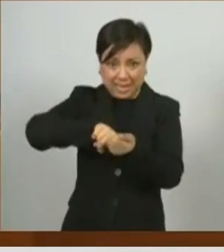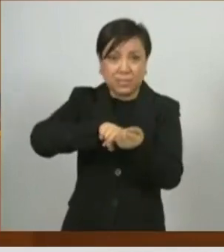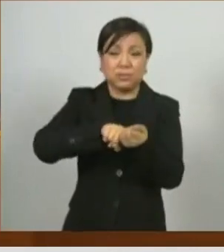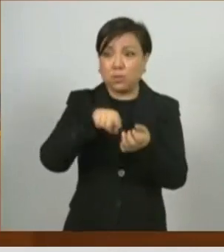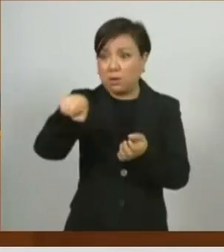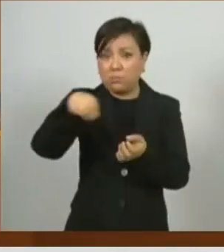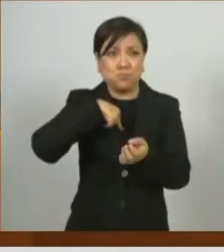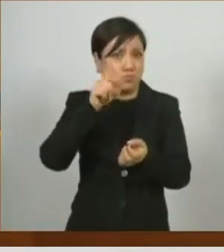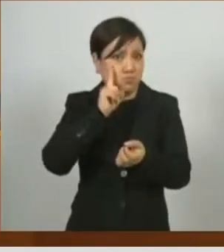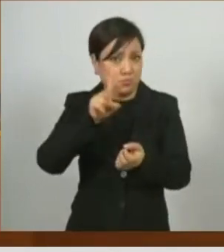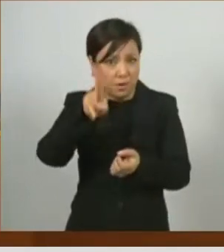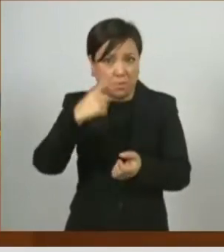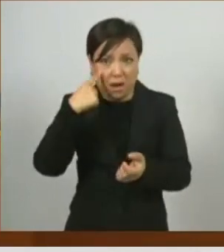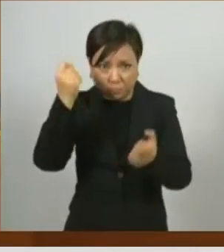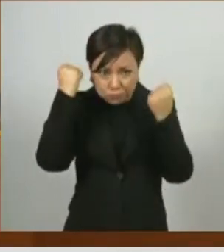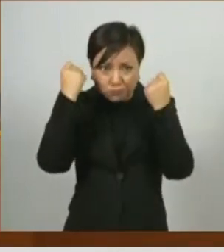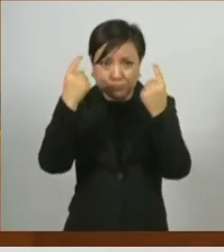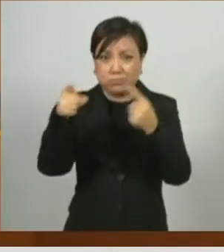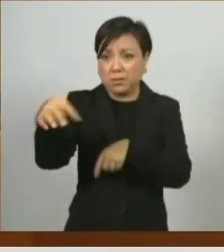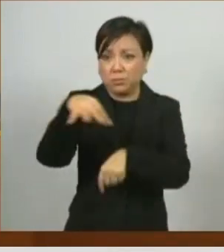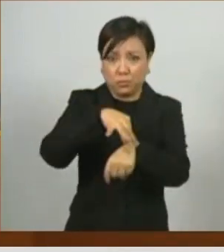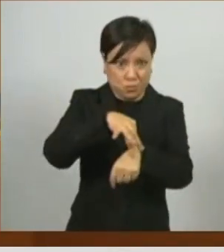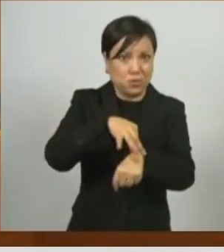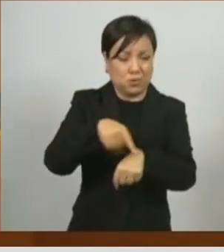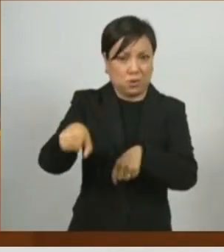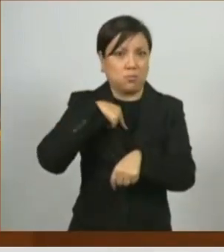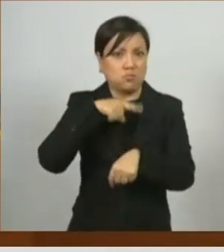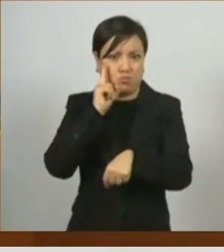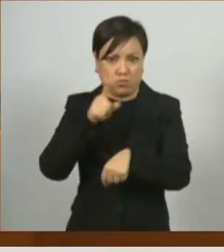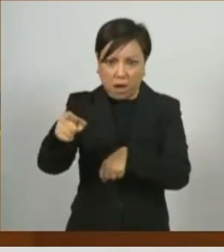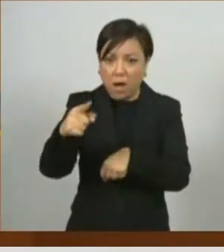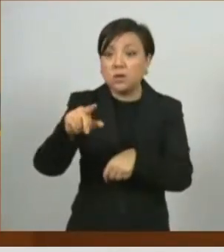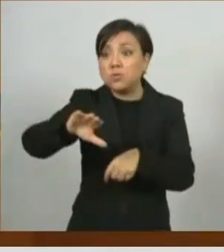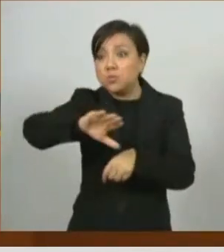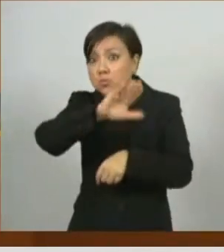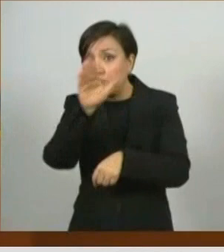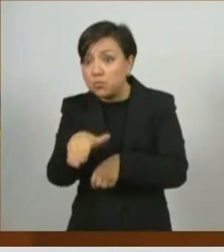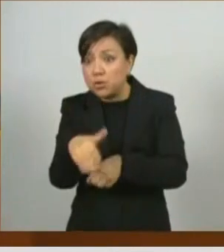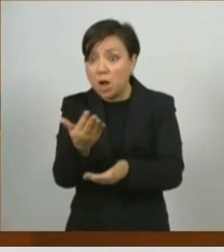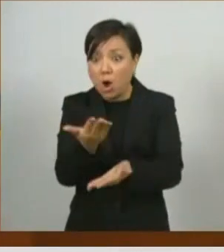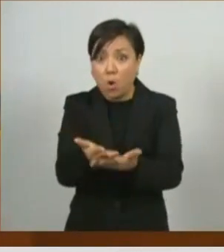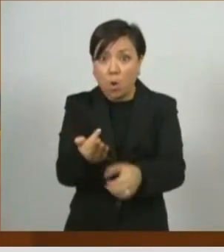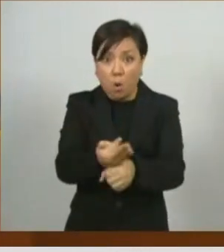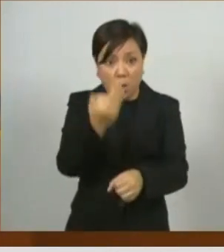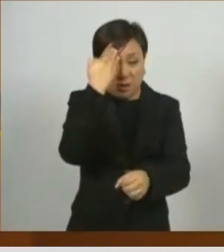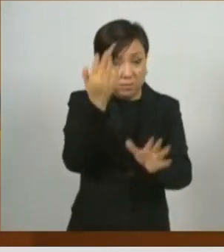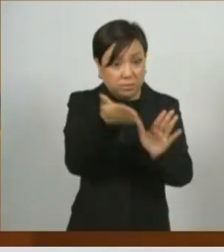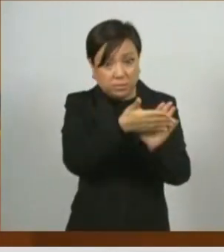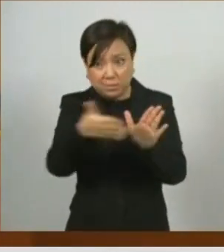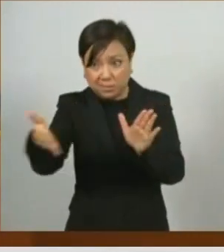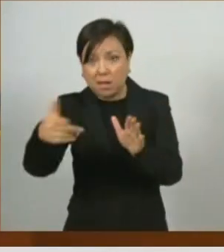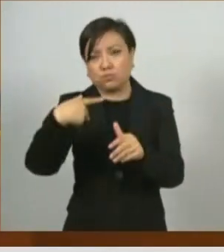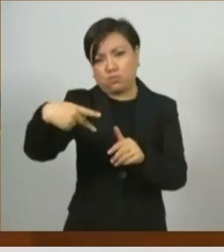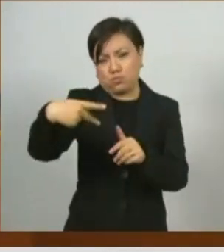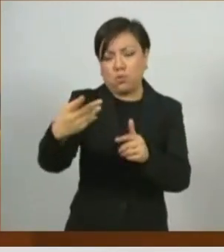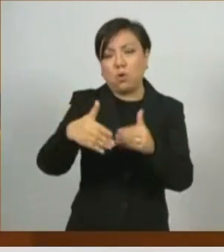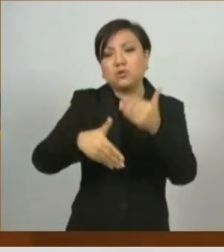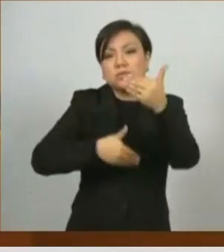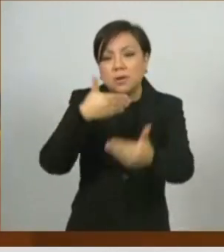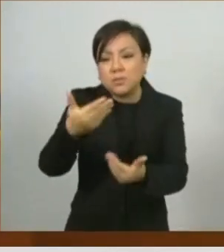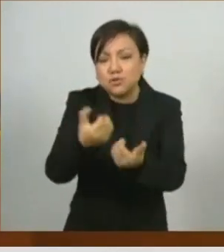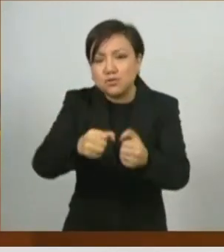médica asesinada en funciones de servicio social señor presidente